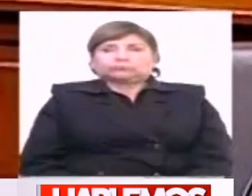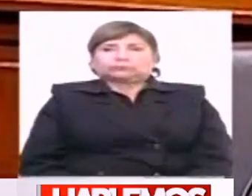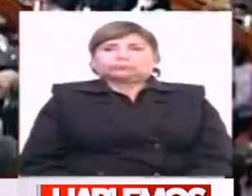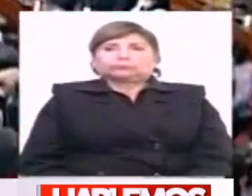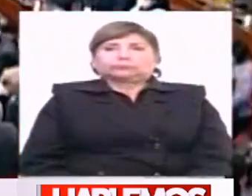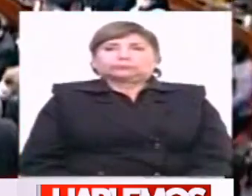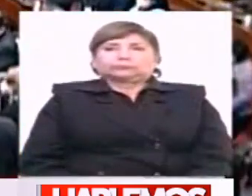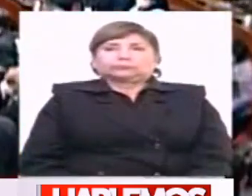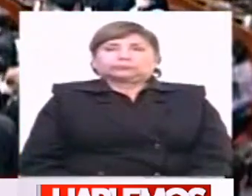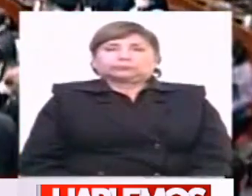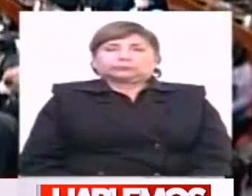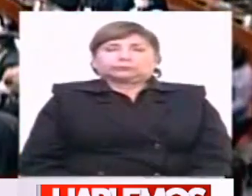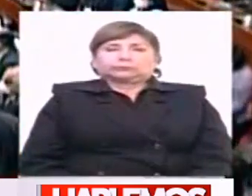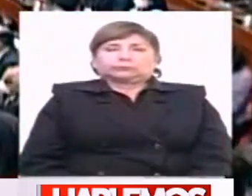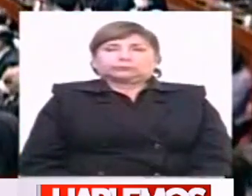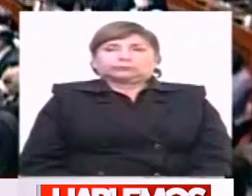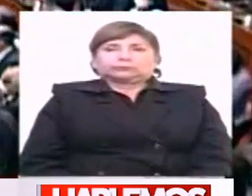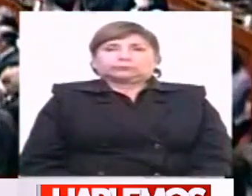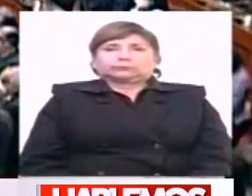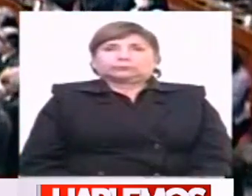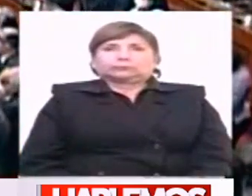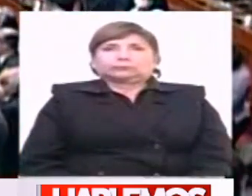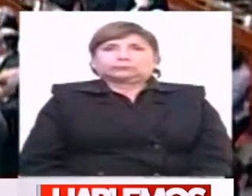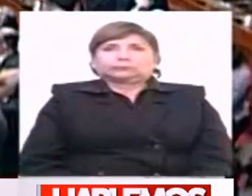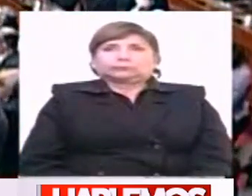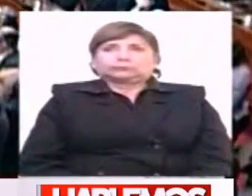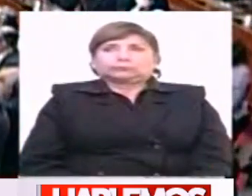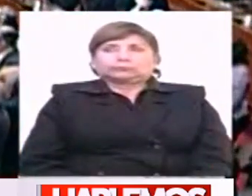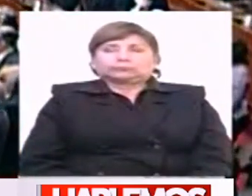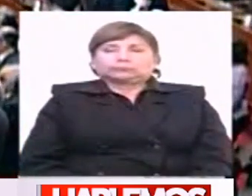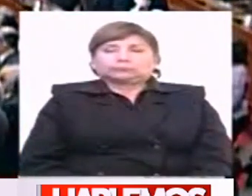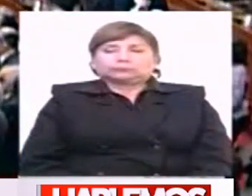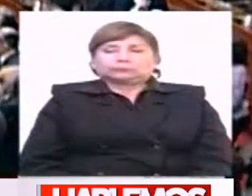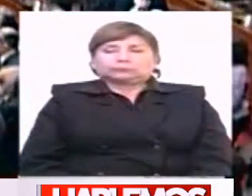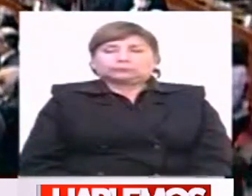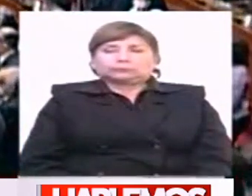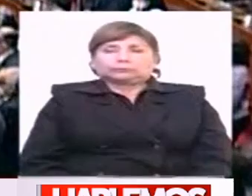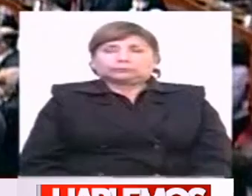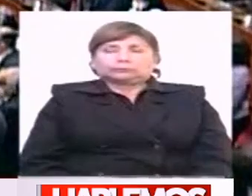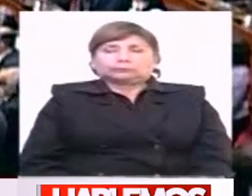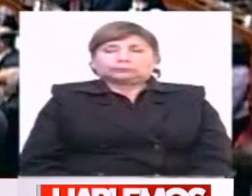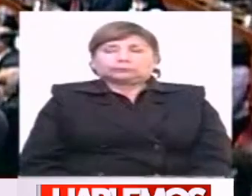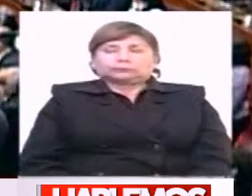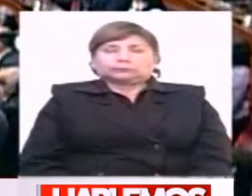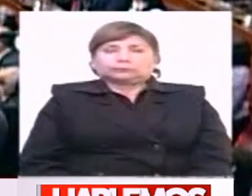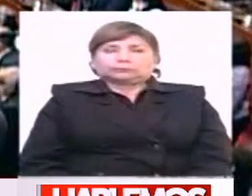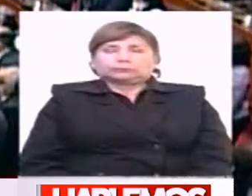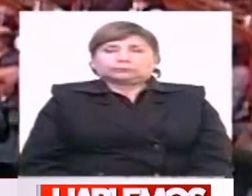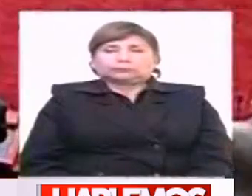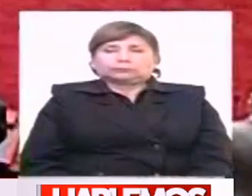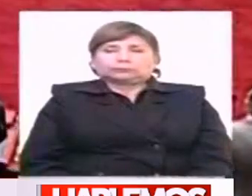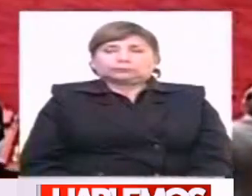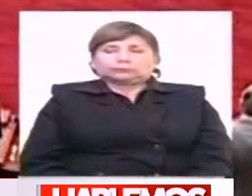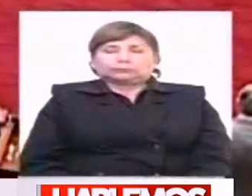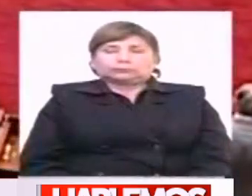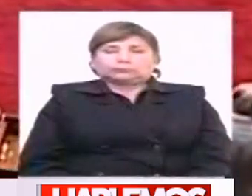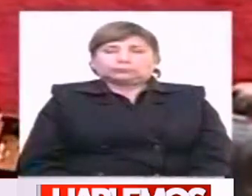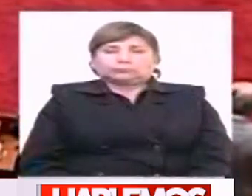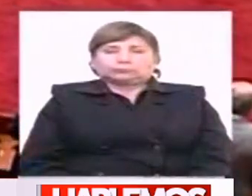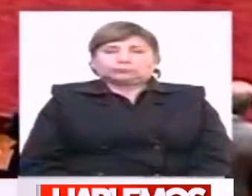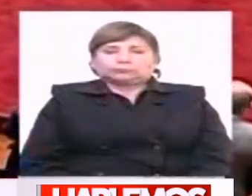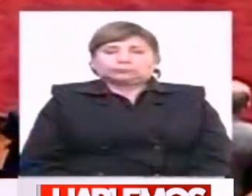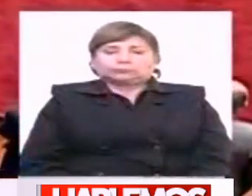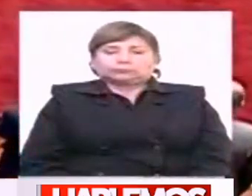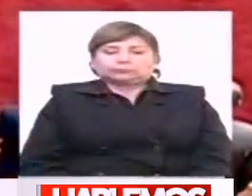Bien, se pide entonces un minuto de silencio, Nicolás, en el hemiciclo respecto a lo ocurrido hace 30 años